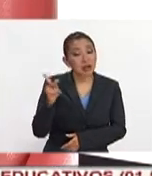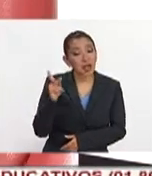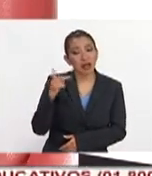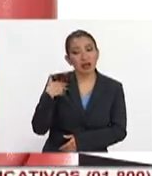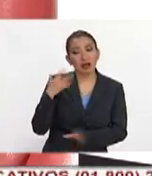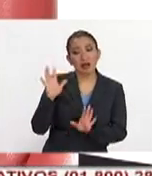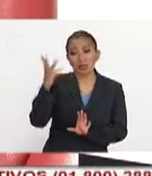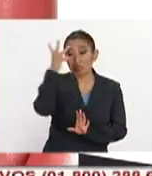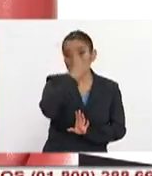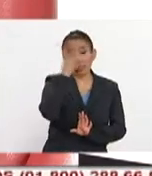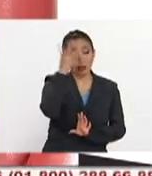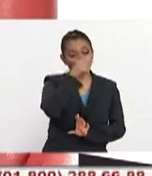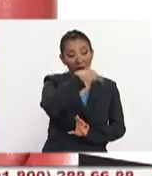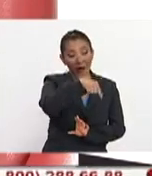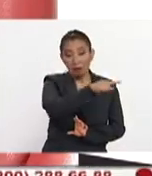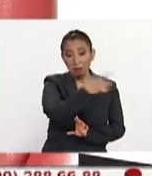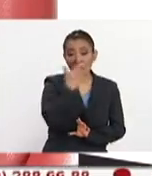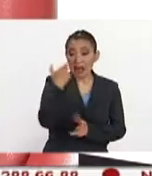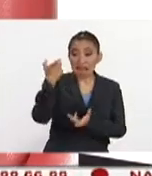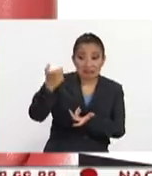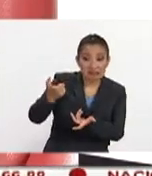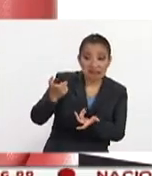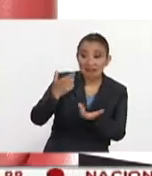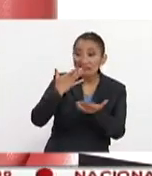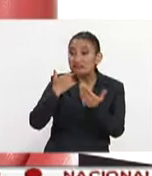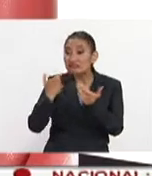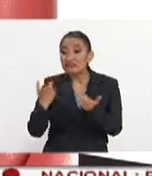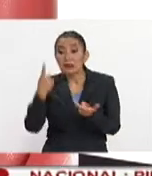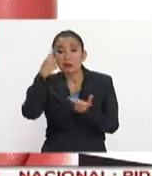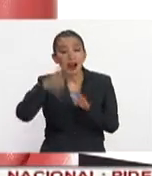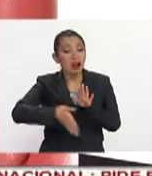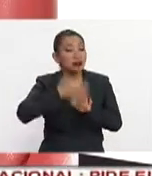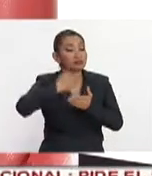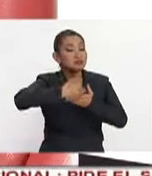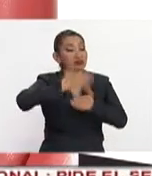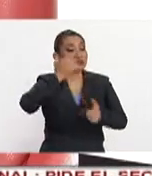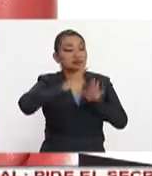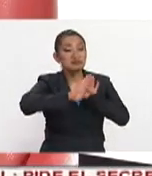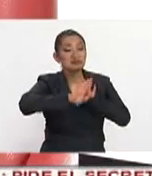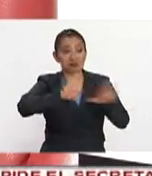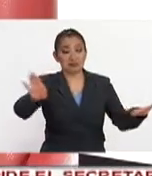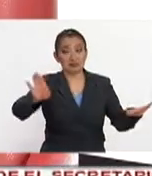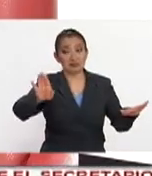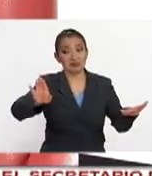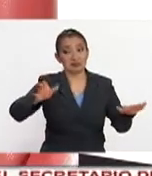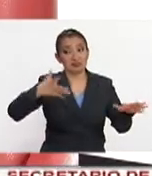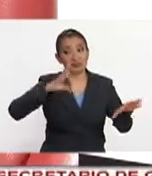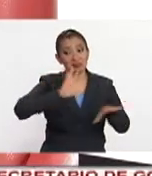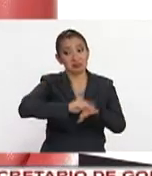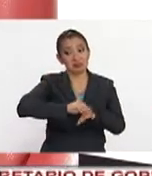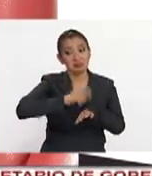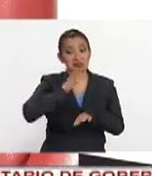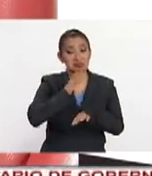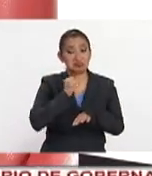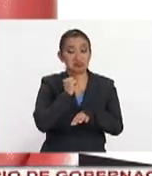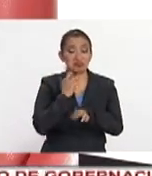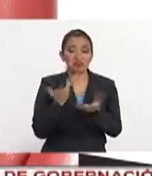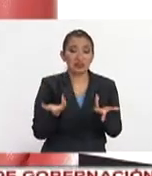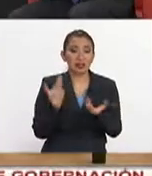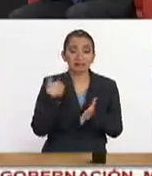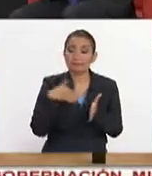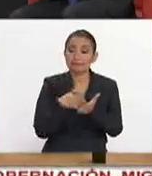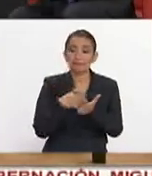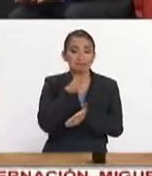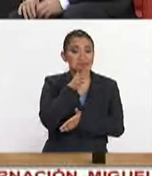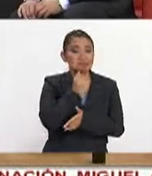Básicamente, si Trump no tiene el dinero necesario para construir lo que viene de autorización del Congreso, pues el muro... O sea, sigue